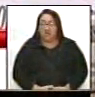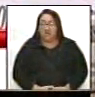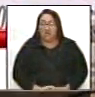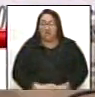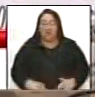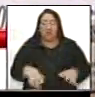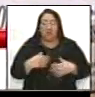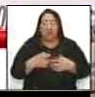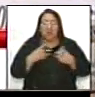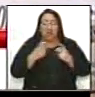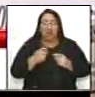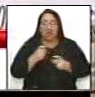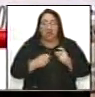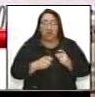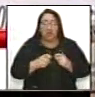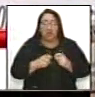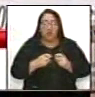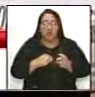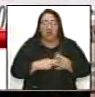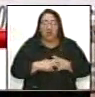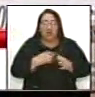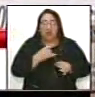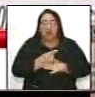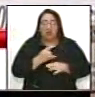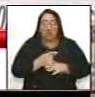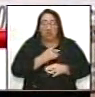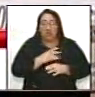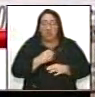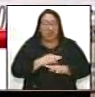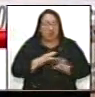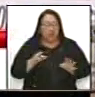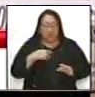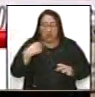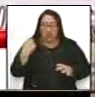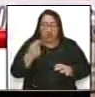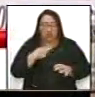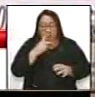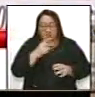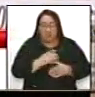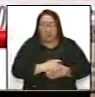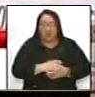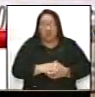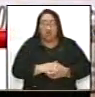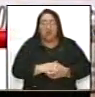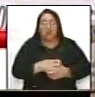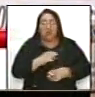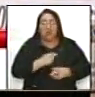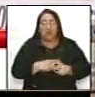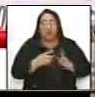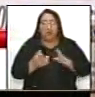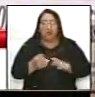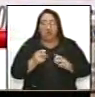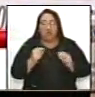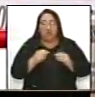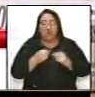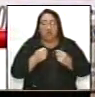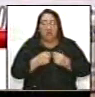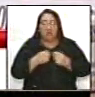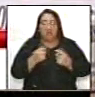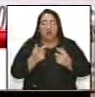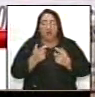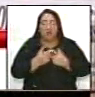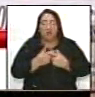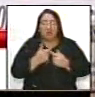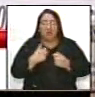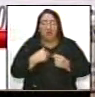se agreda al Estado peruano, ya no digo ni al gobierno, al Estado peruano por parte de elementos terroristas, diciendo que